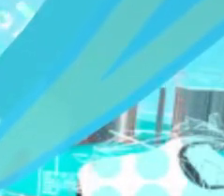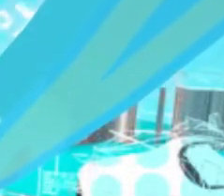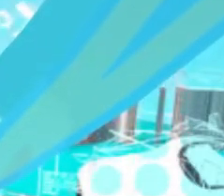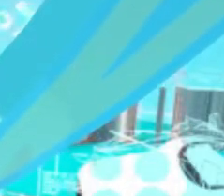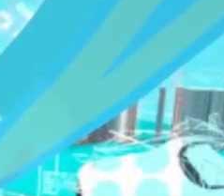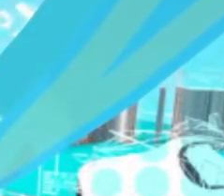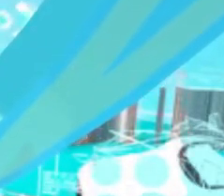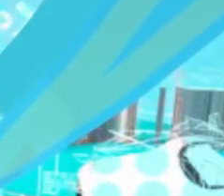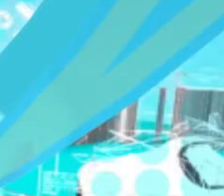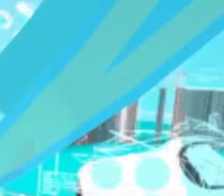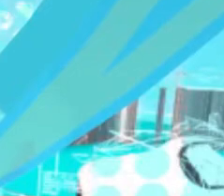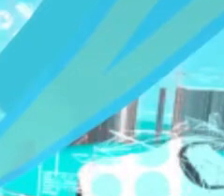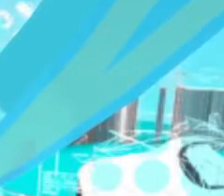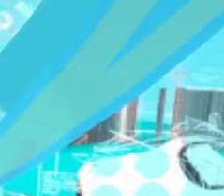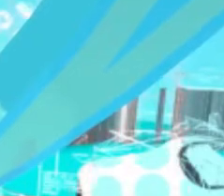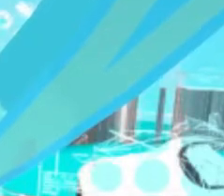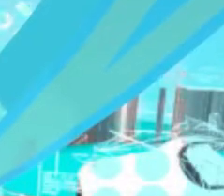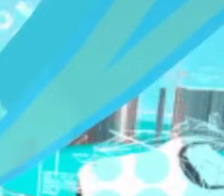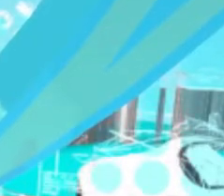céntimos.